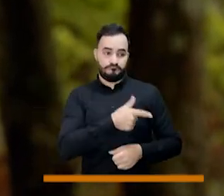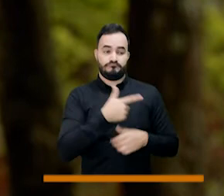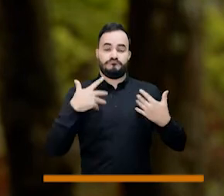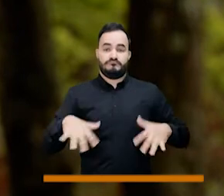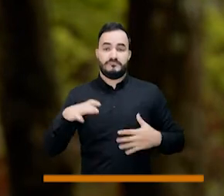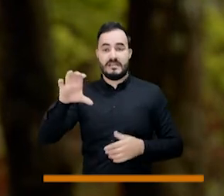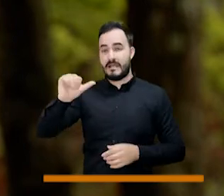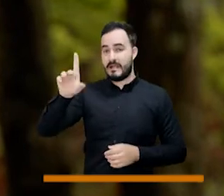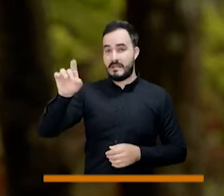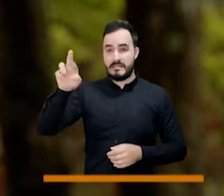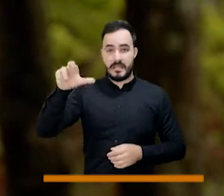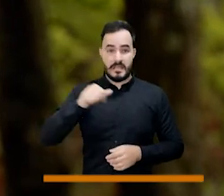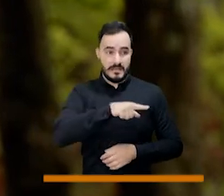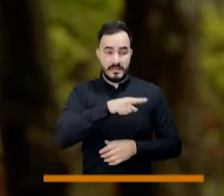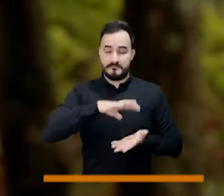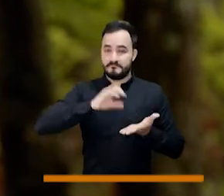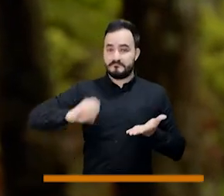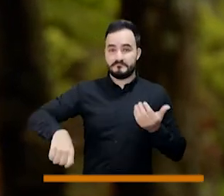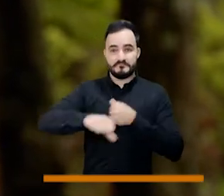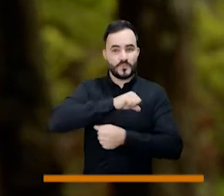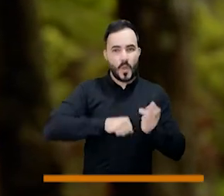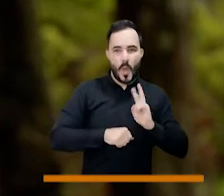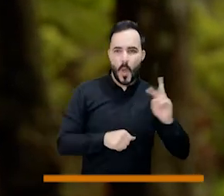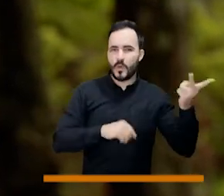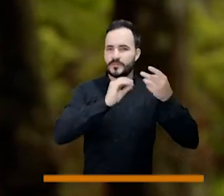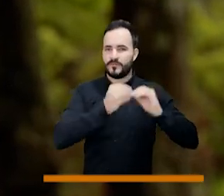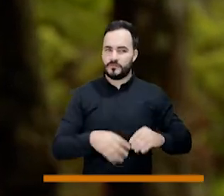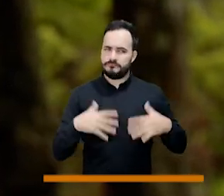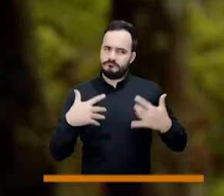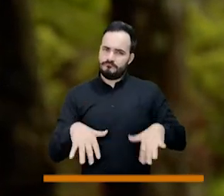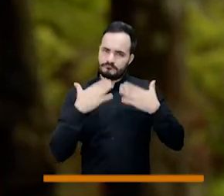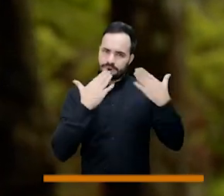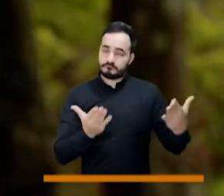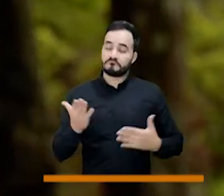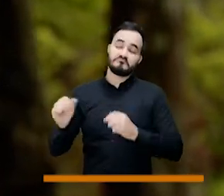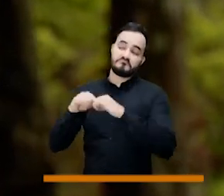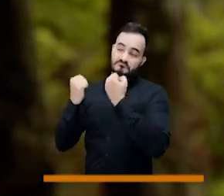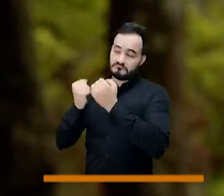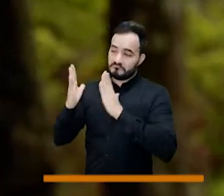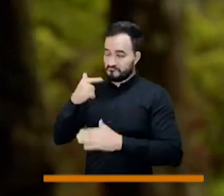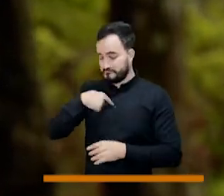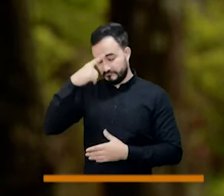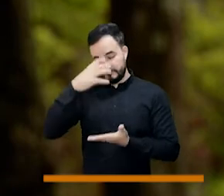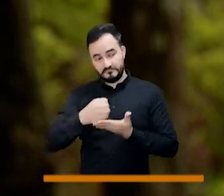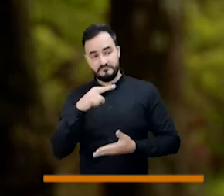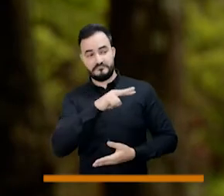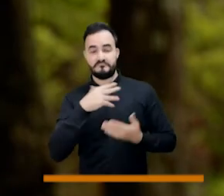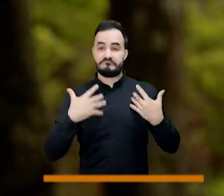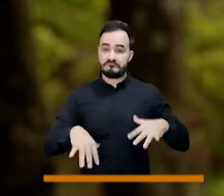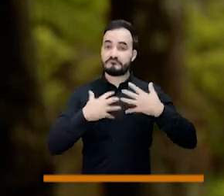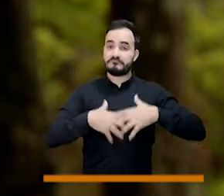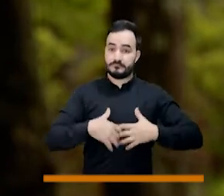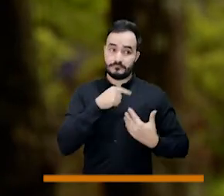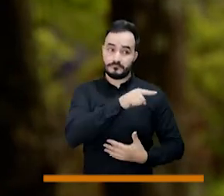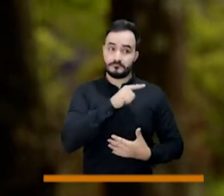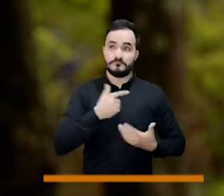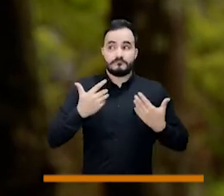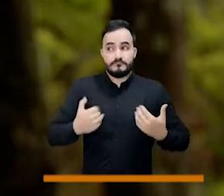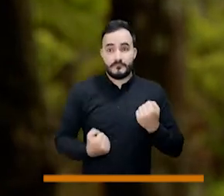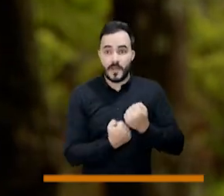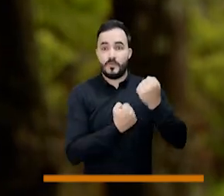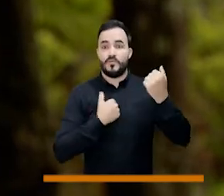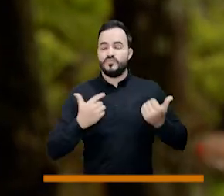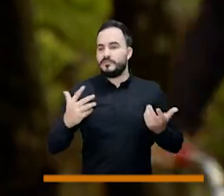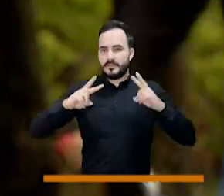los primeros en no usar calderas en el proceso. Bueno, concejal, usted tiene que decirnos también, porque este tipo de empresas